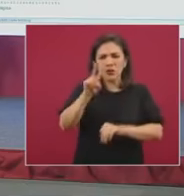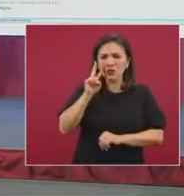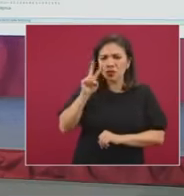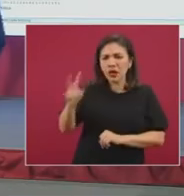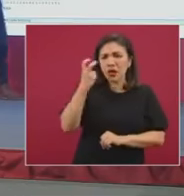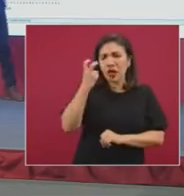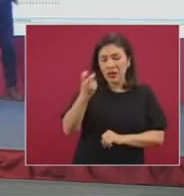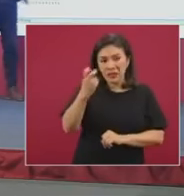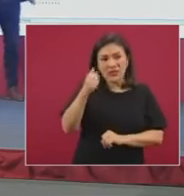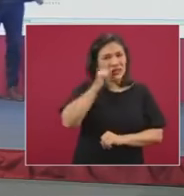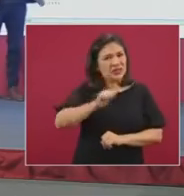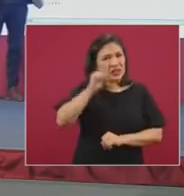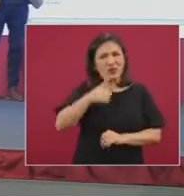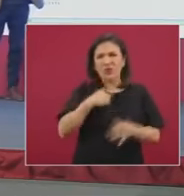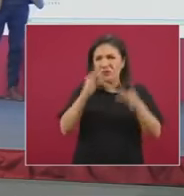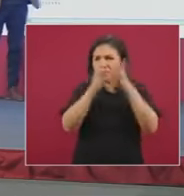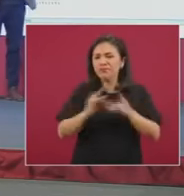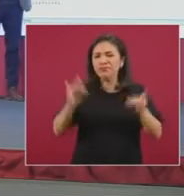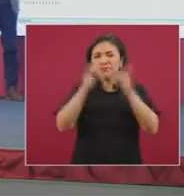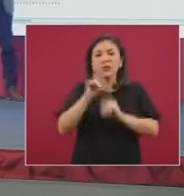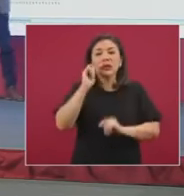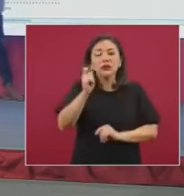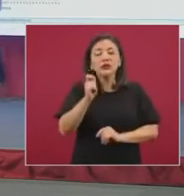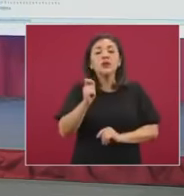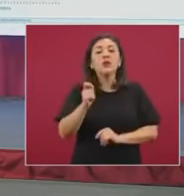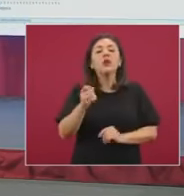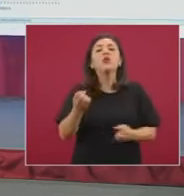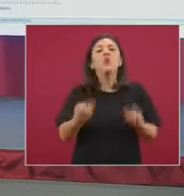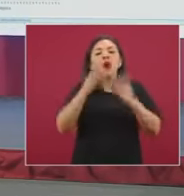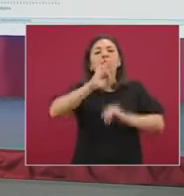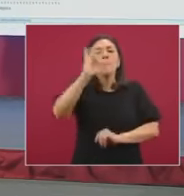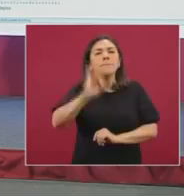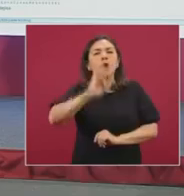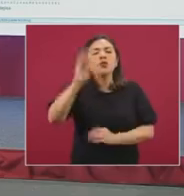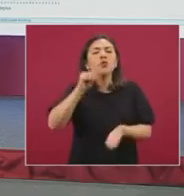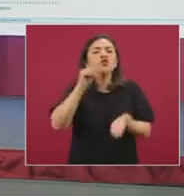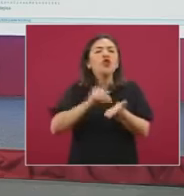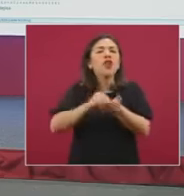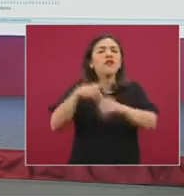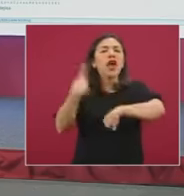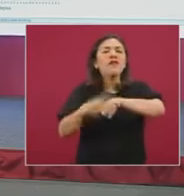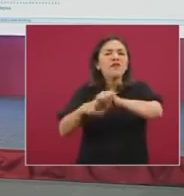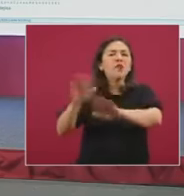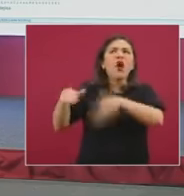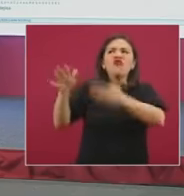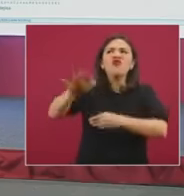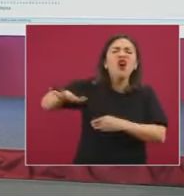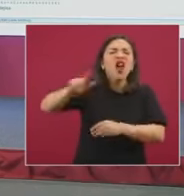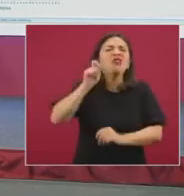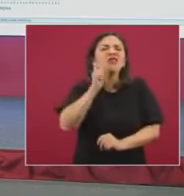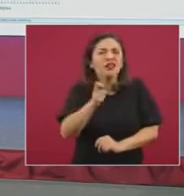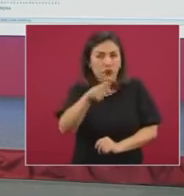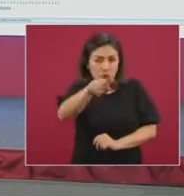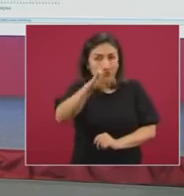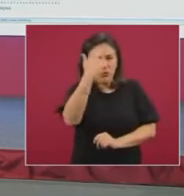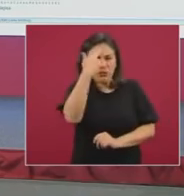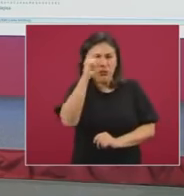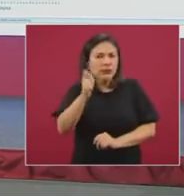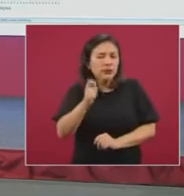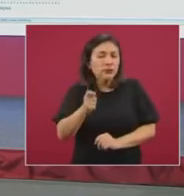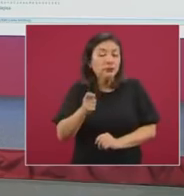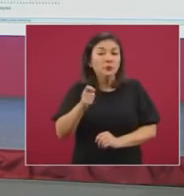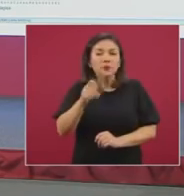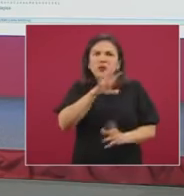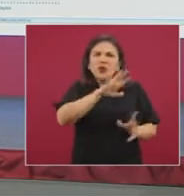que le damos como mucho peso es la proporción de casos activos. Recuerden, esto es la proporción de todos